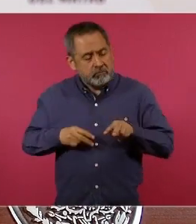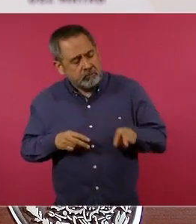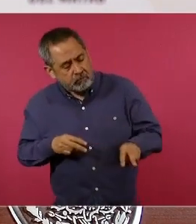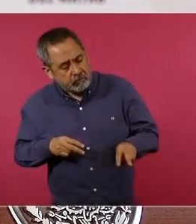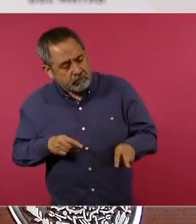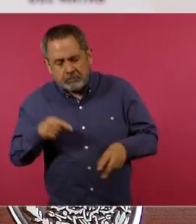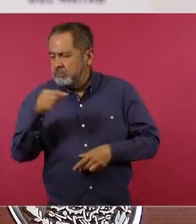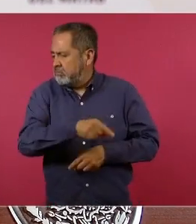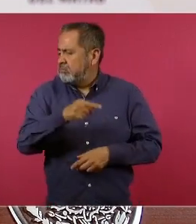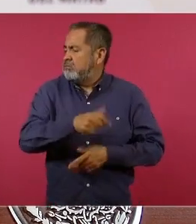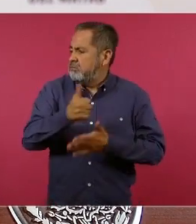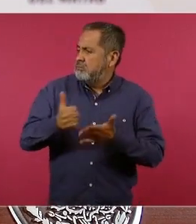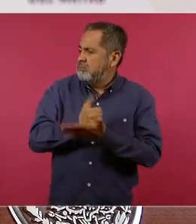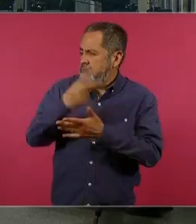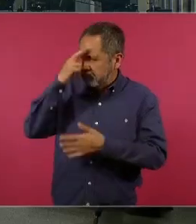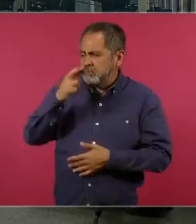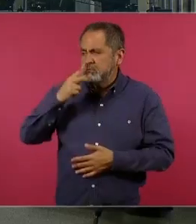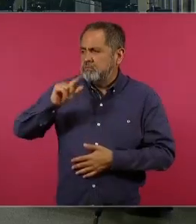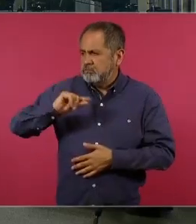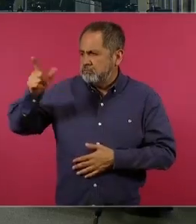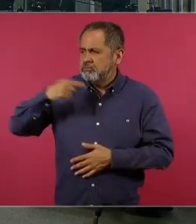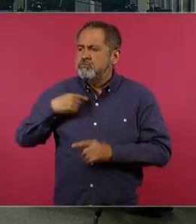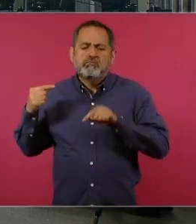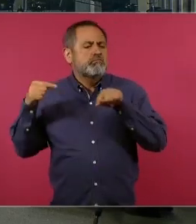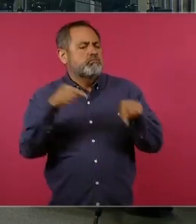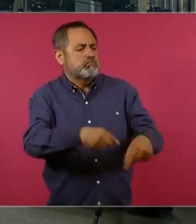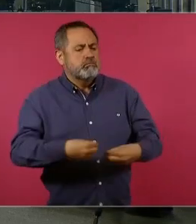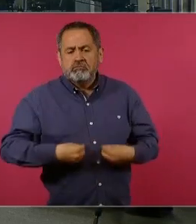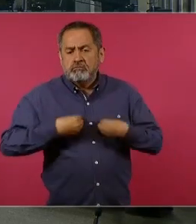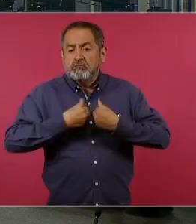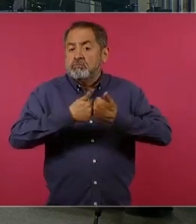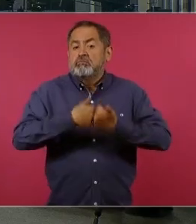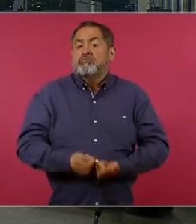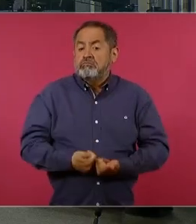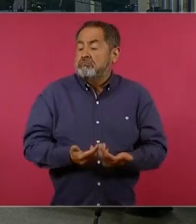con más prestigio en el mundo.